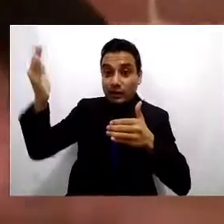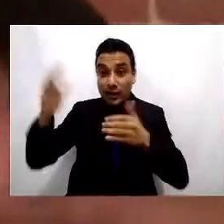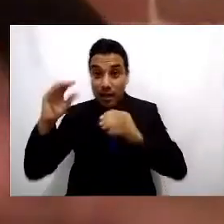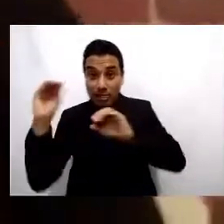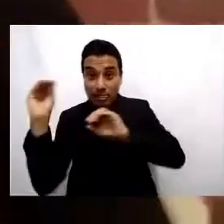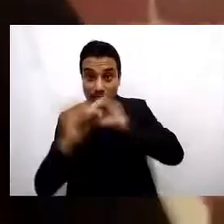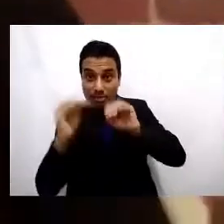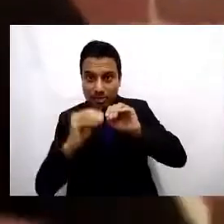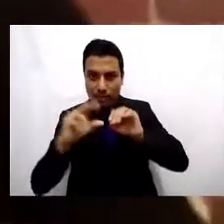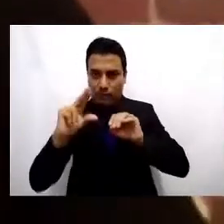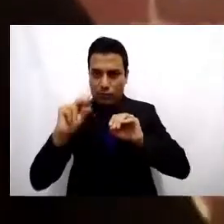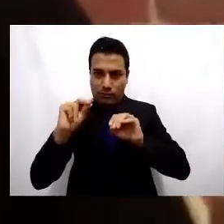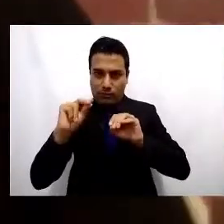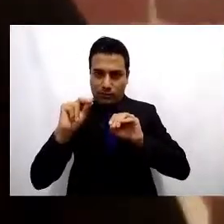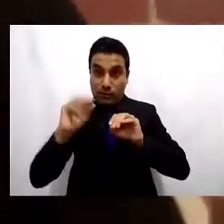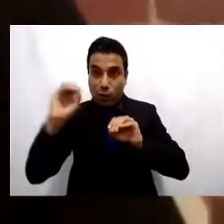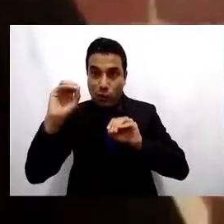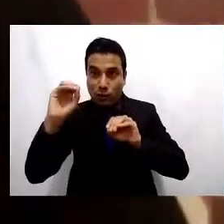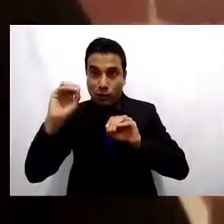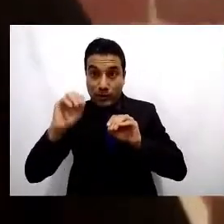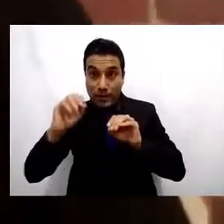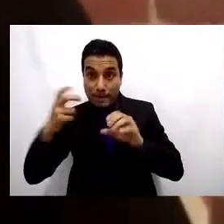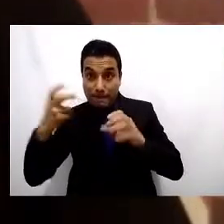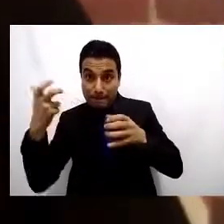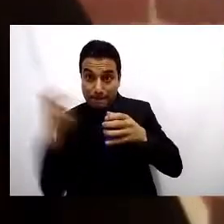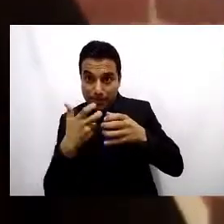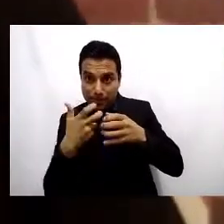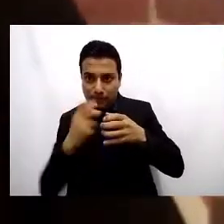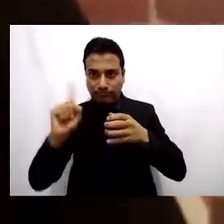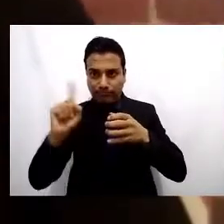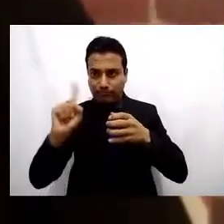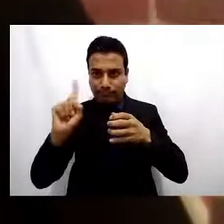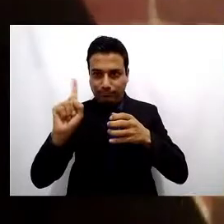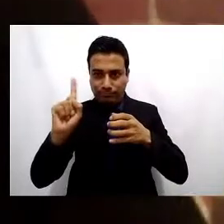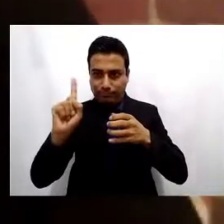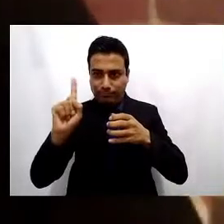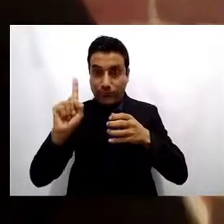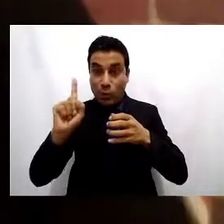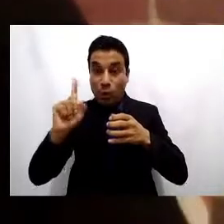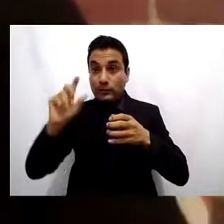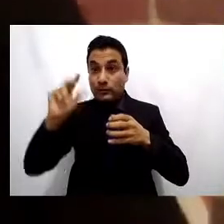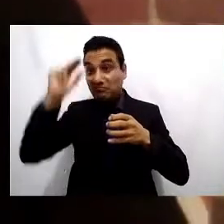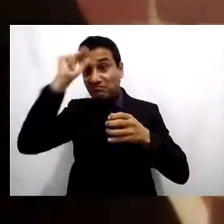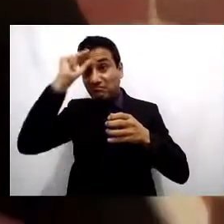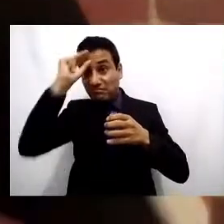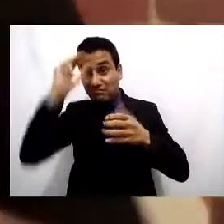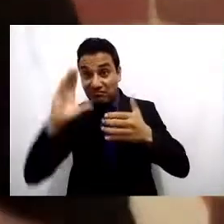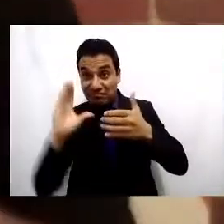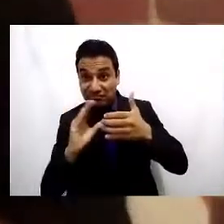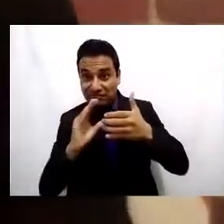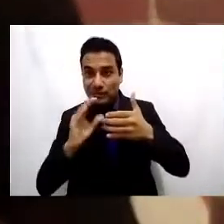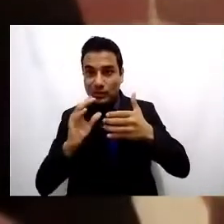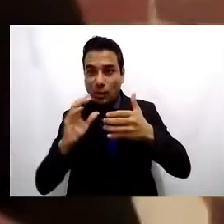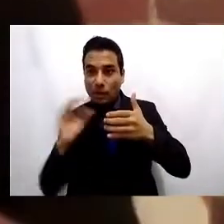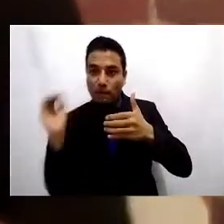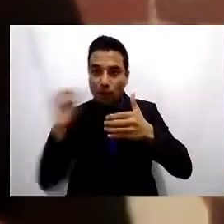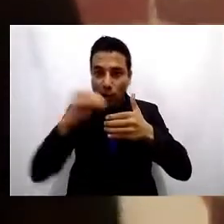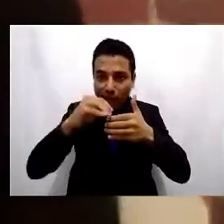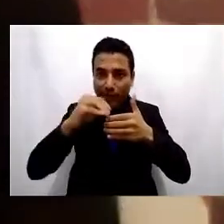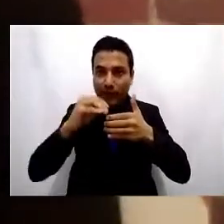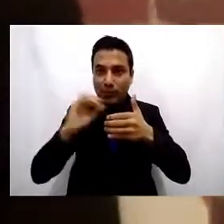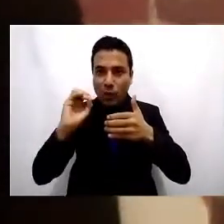injertada, insertada, inyectada, ilustrada, puesta, dicha por